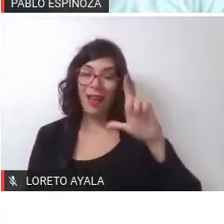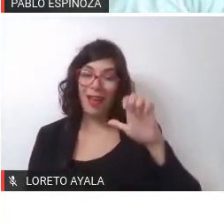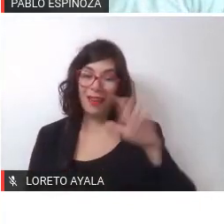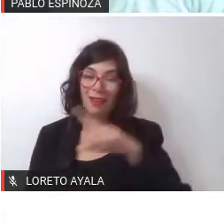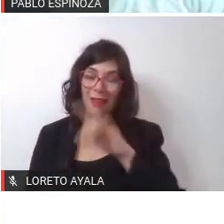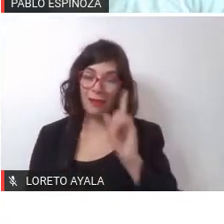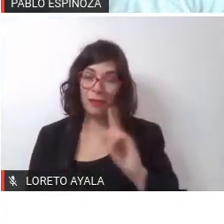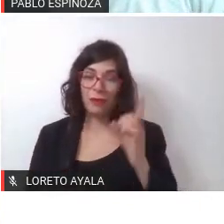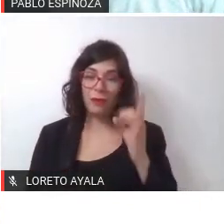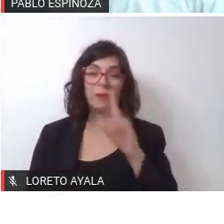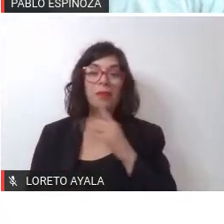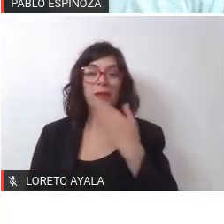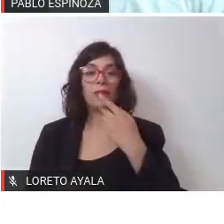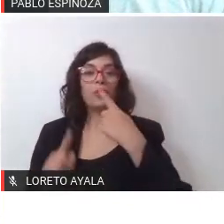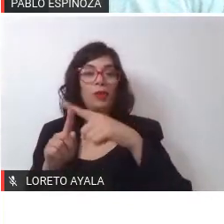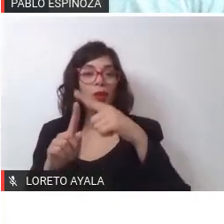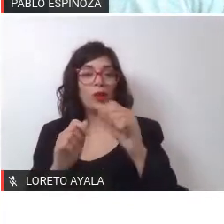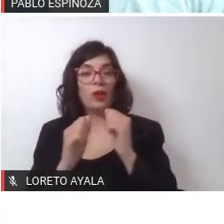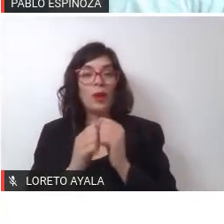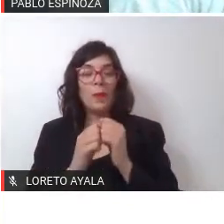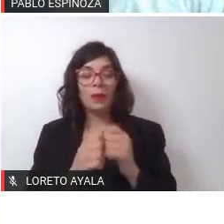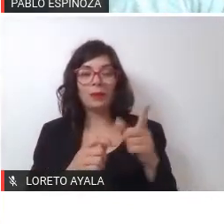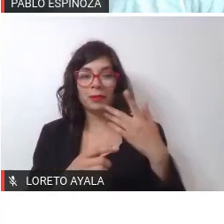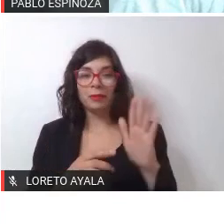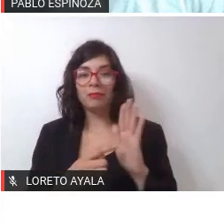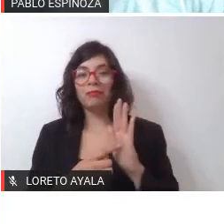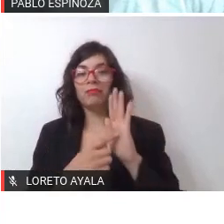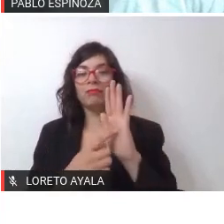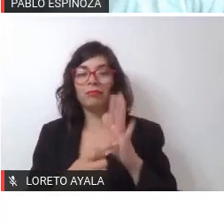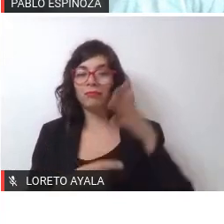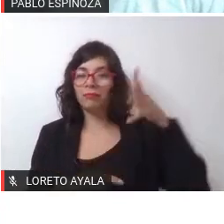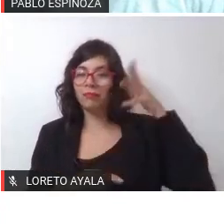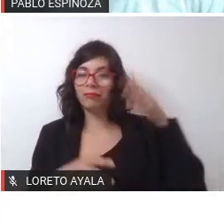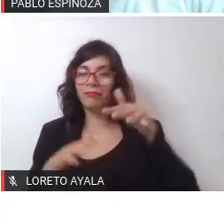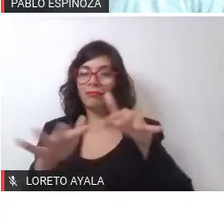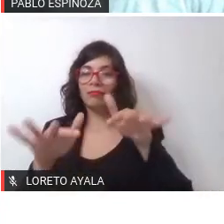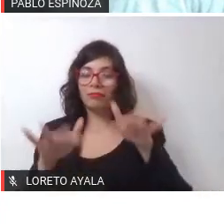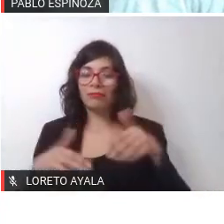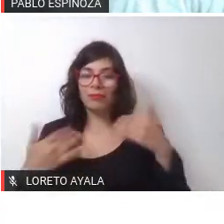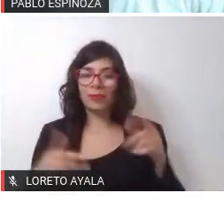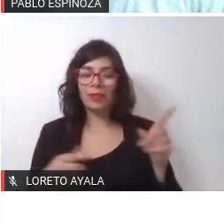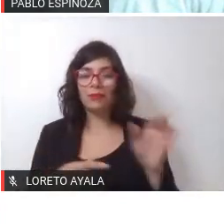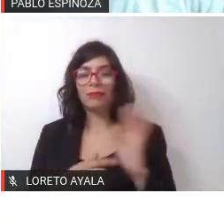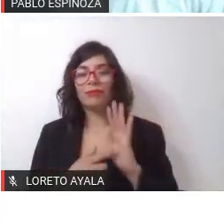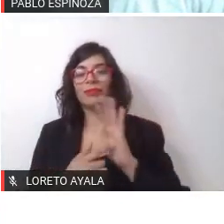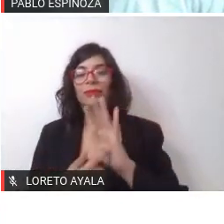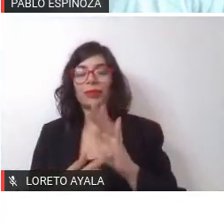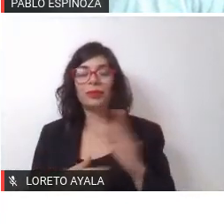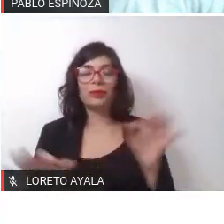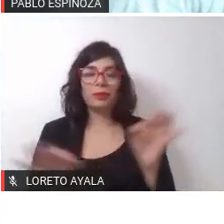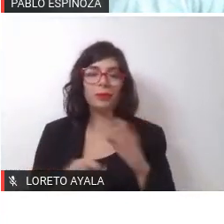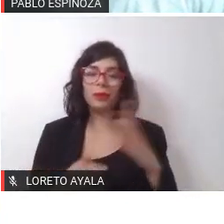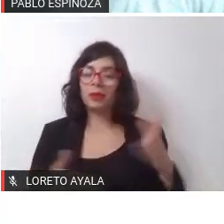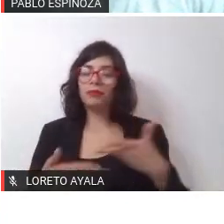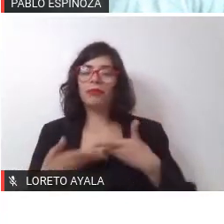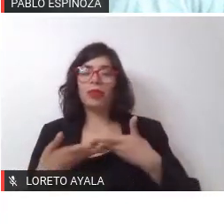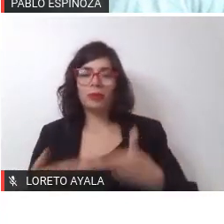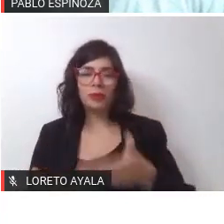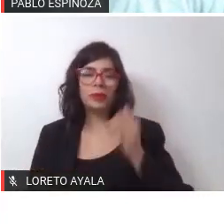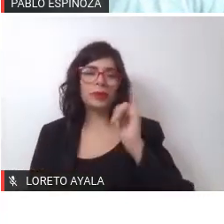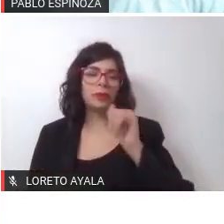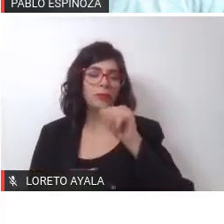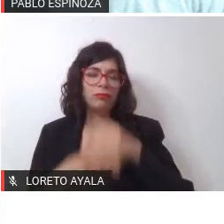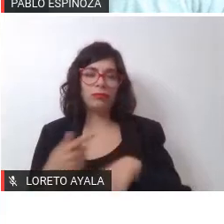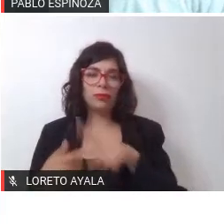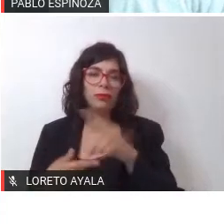han estado exponiendo en este ciclo seminario nos han señalado la disponibilidad para